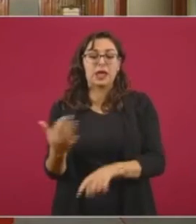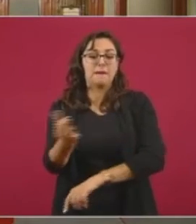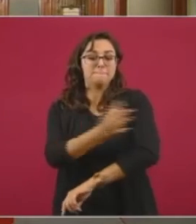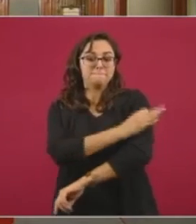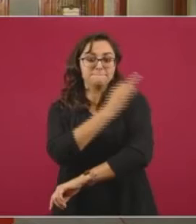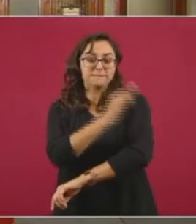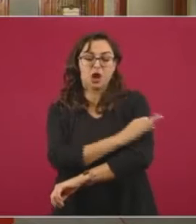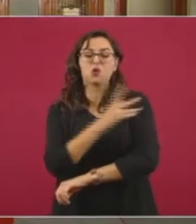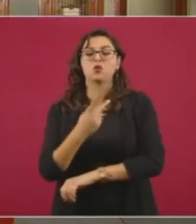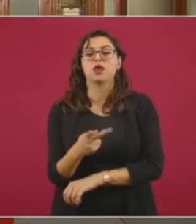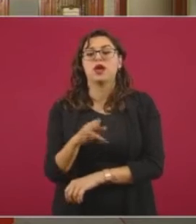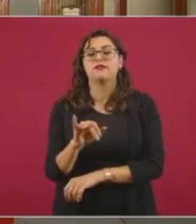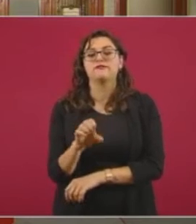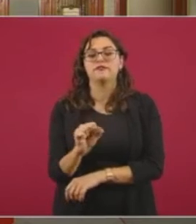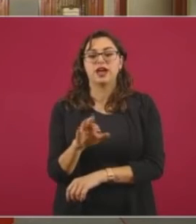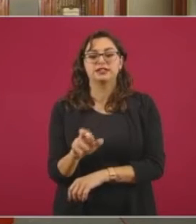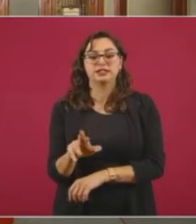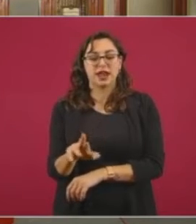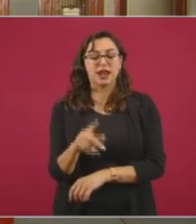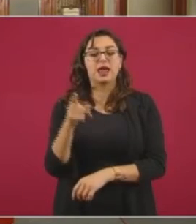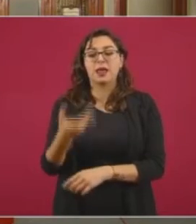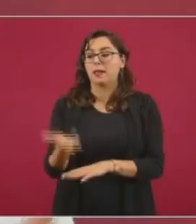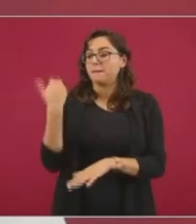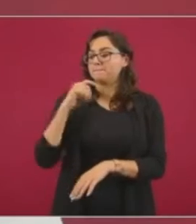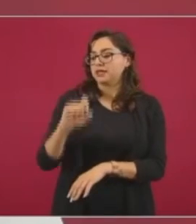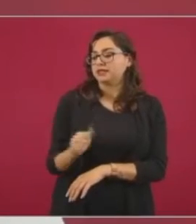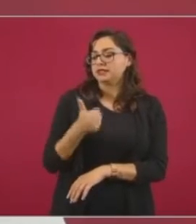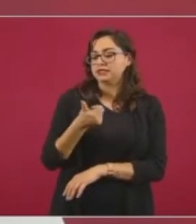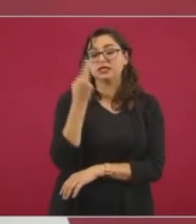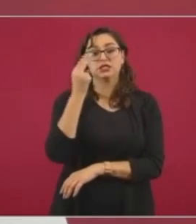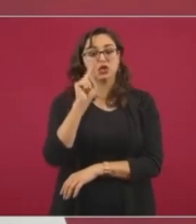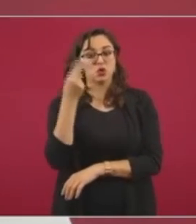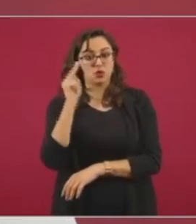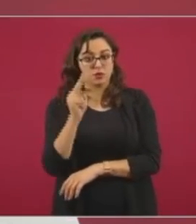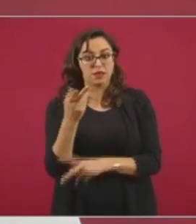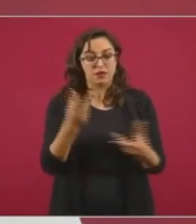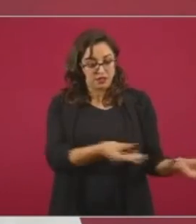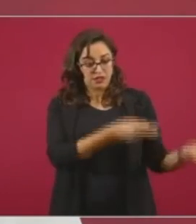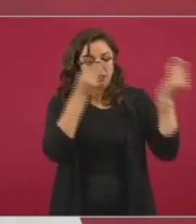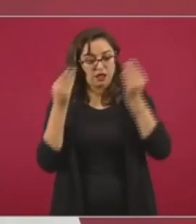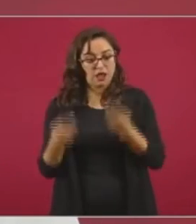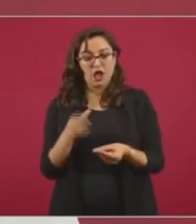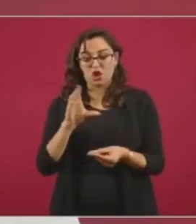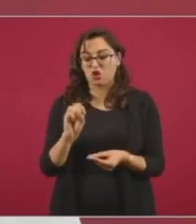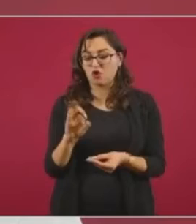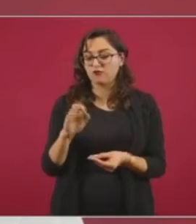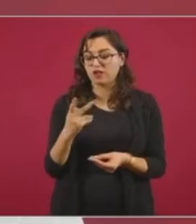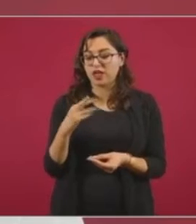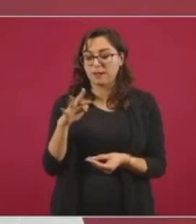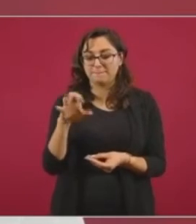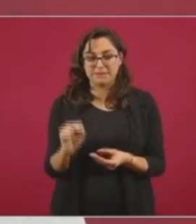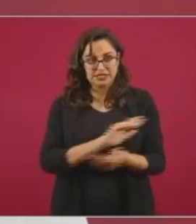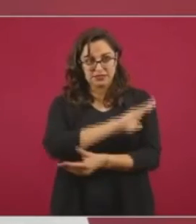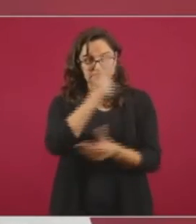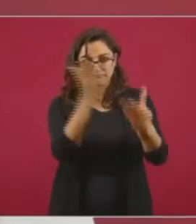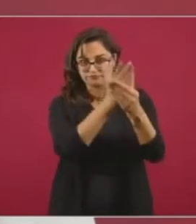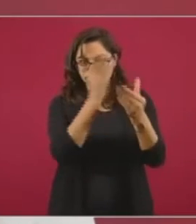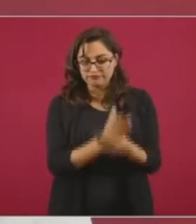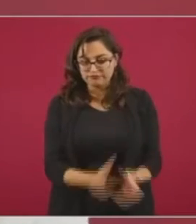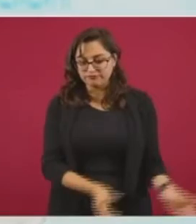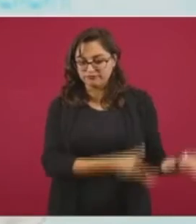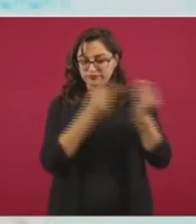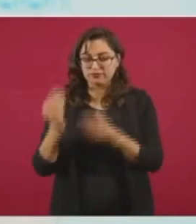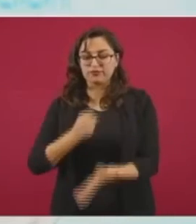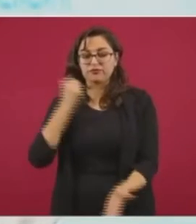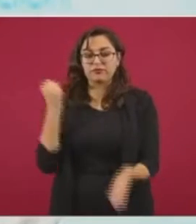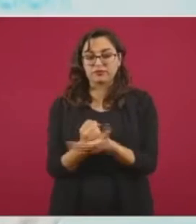como saben el 26 de noviembre pasado Pfizer entregó a la COFEPRIS su expediente de solicitud de registro